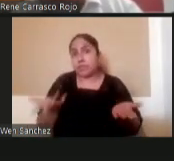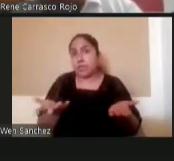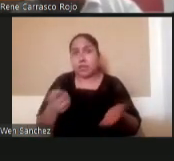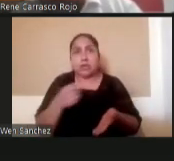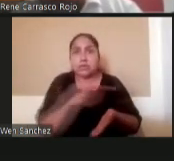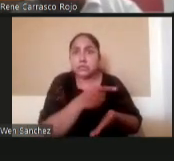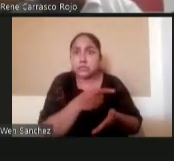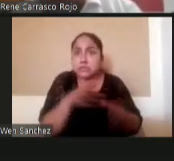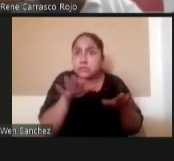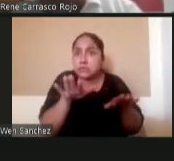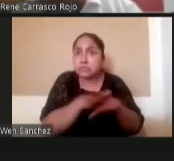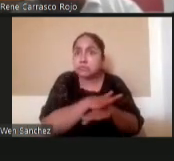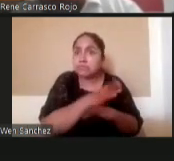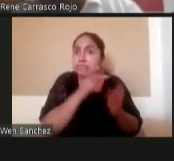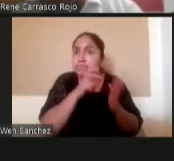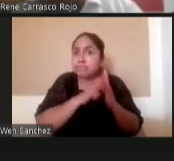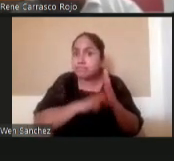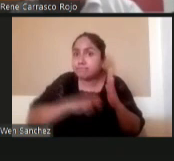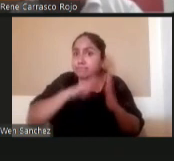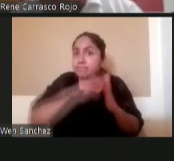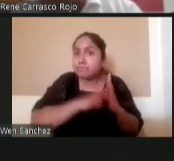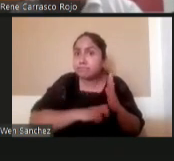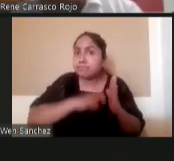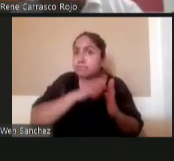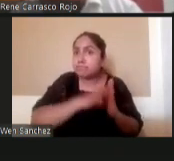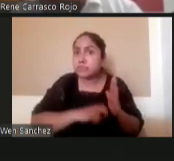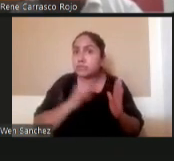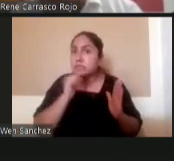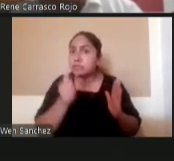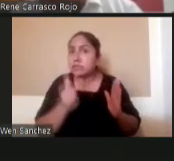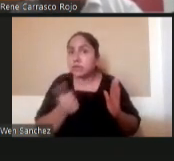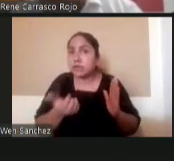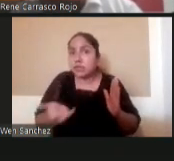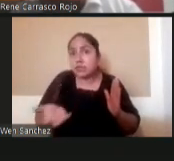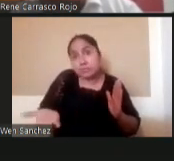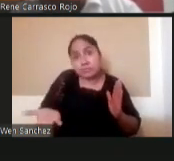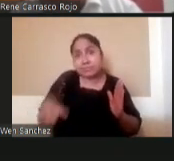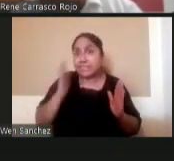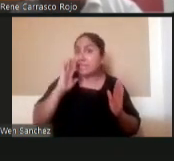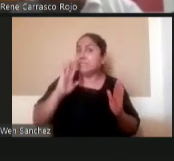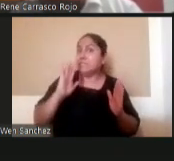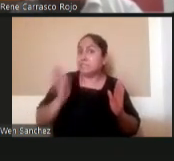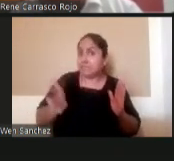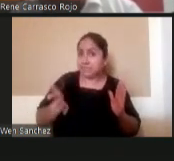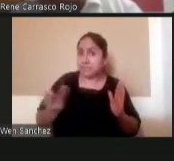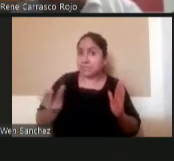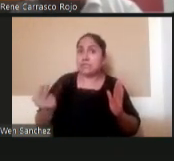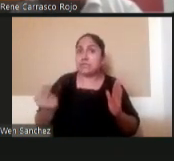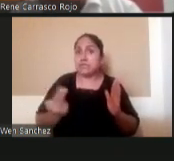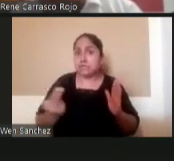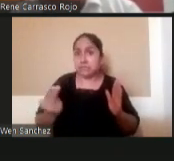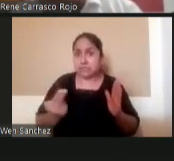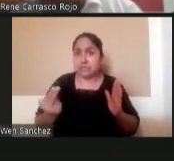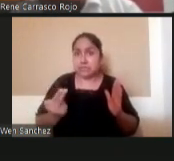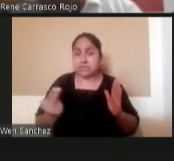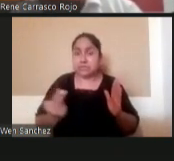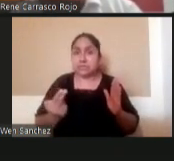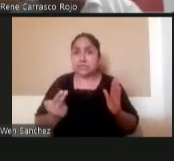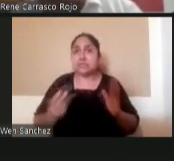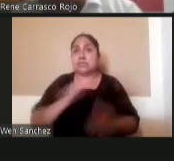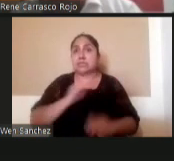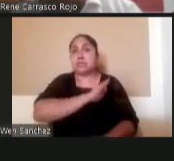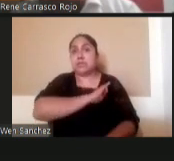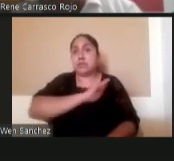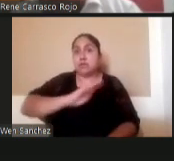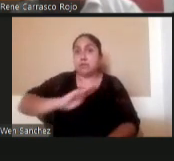si no surte efecto, pues creo que ya llegó el momento de que el municipio tome en